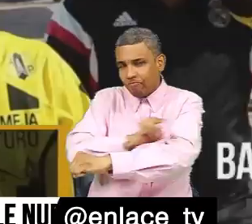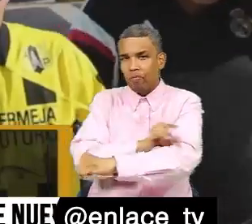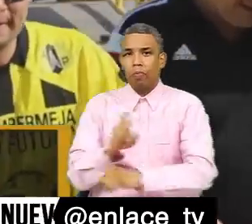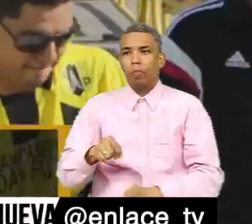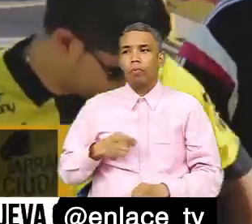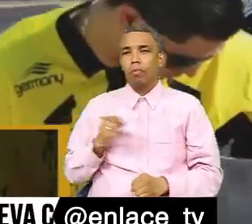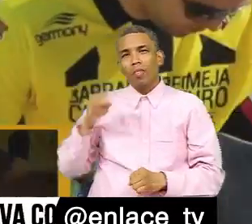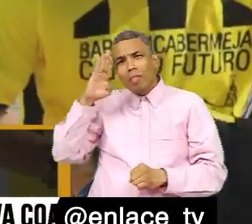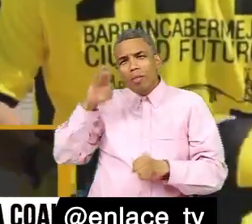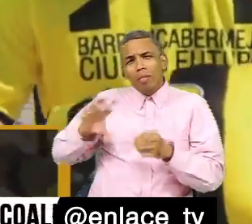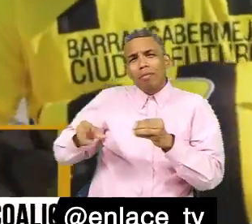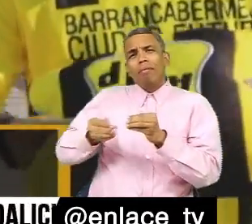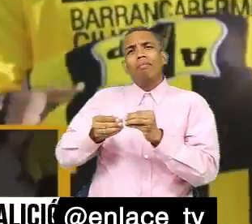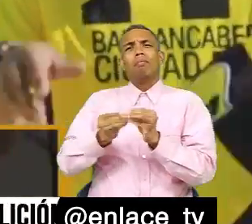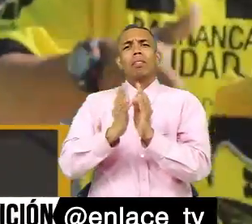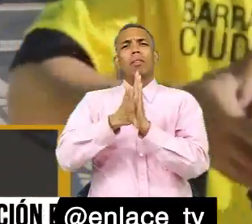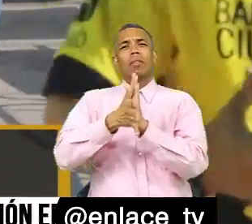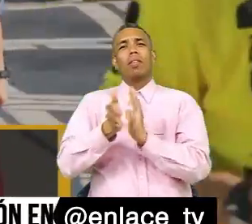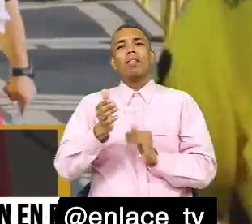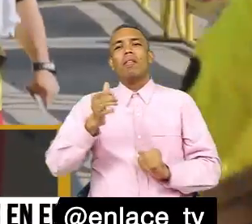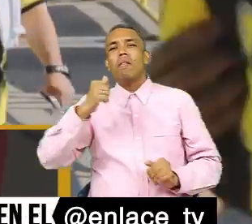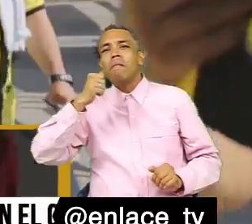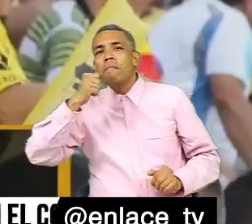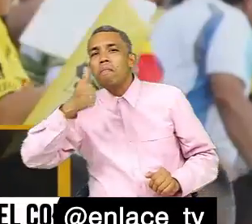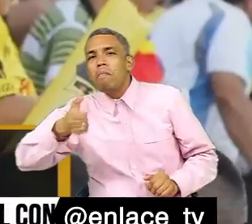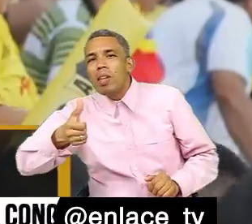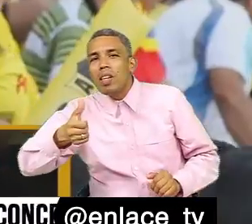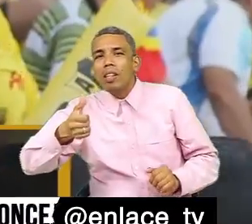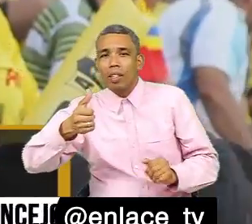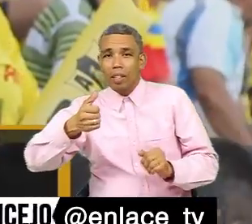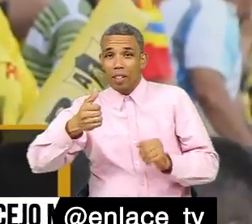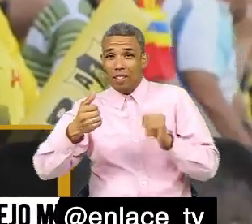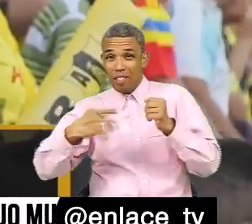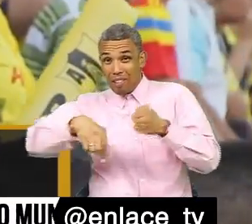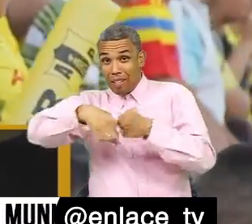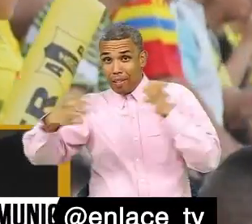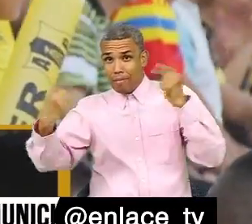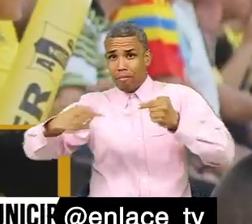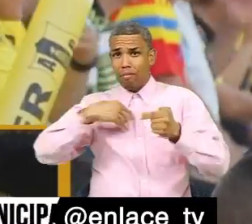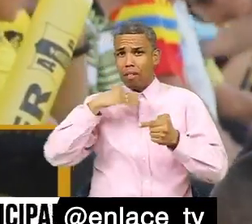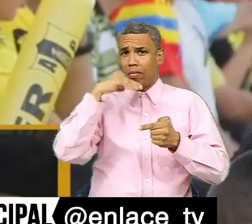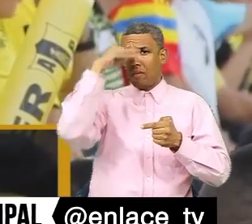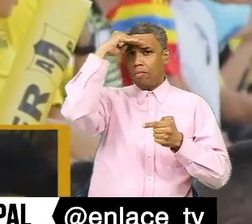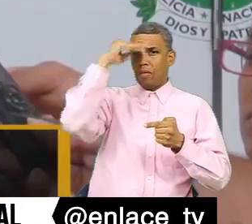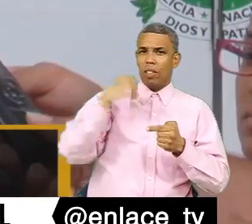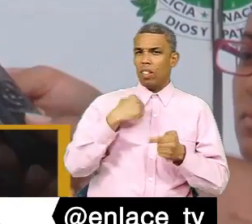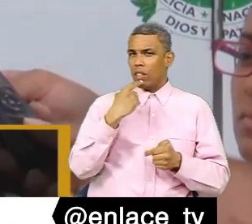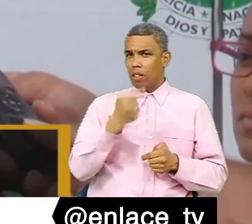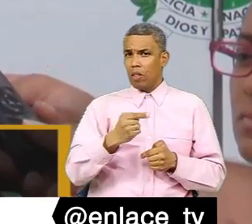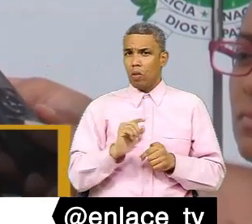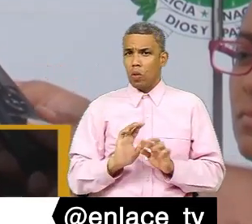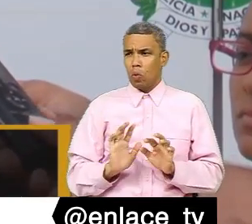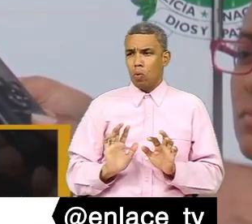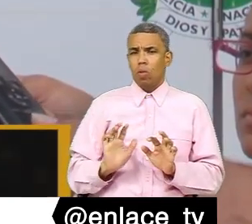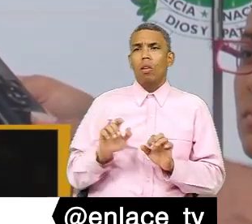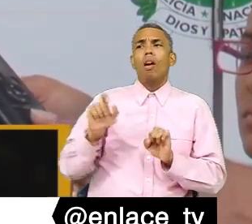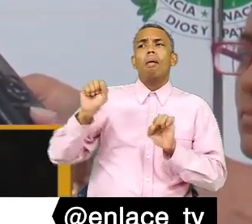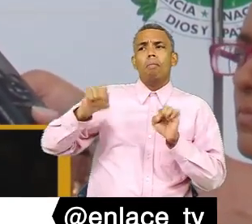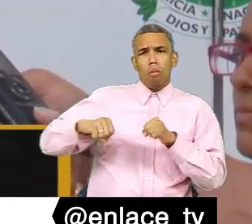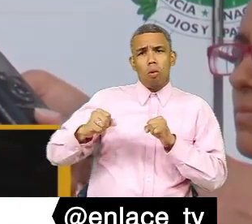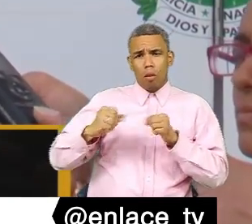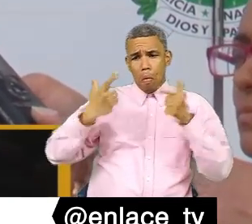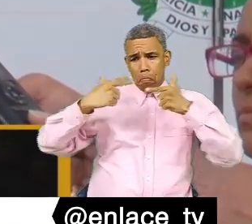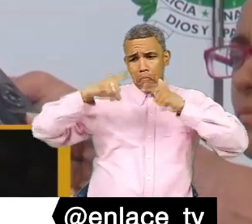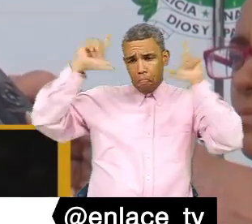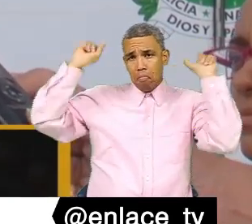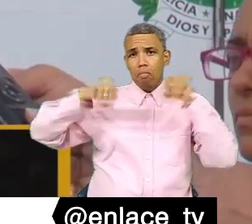que para el encuentro entre Alianza Petrolera y Deportivo Independiente Medellín no se ha decretado cierre de frontera alguno. Están haciendo los